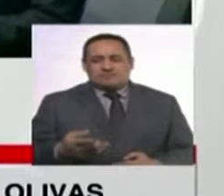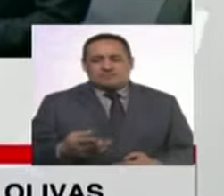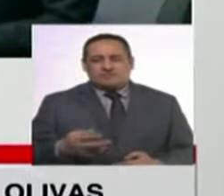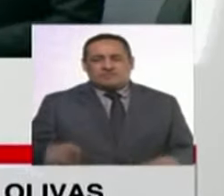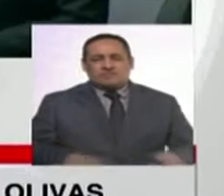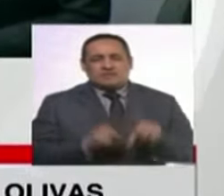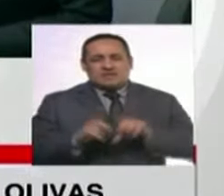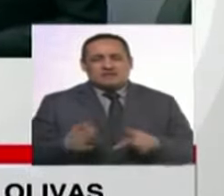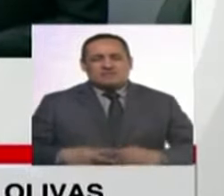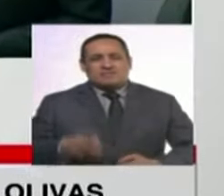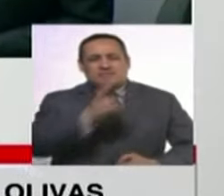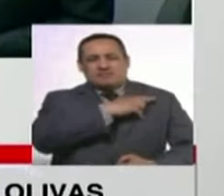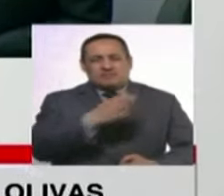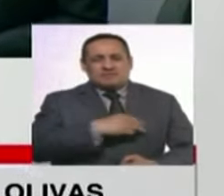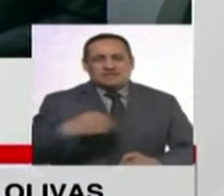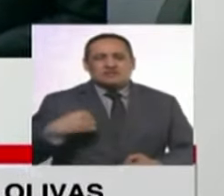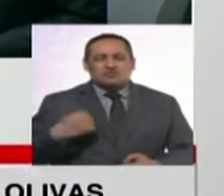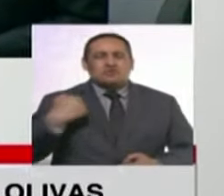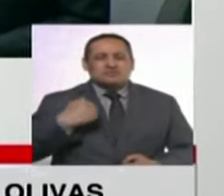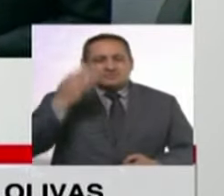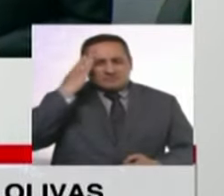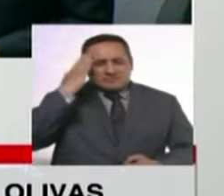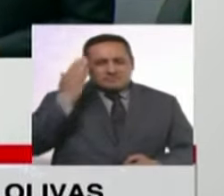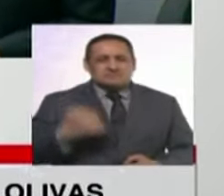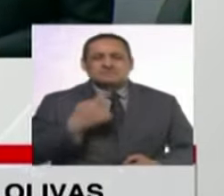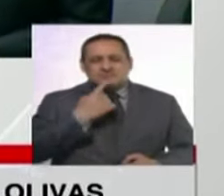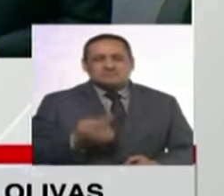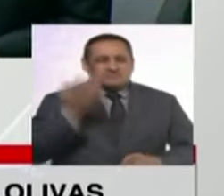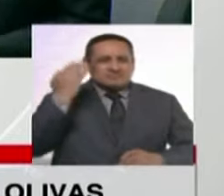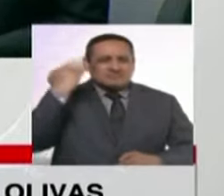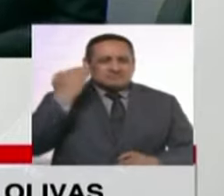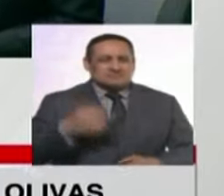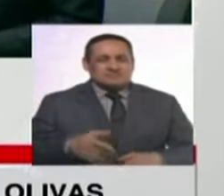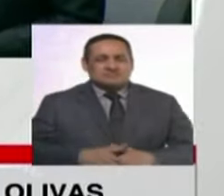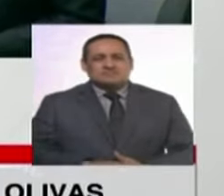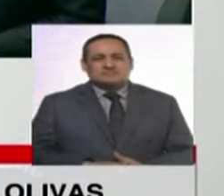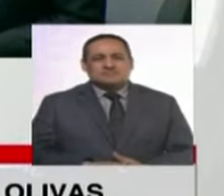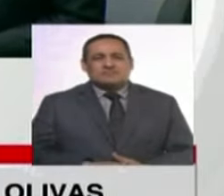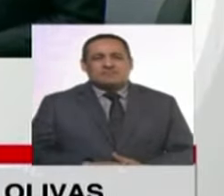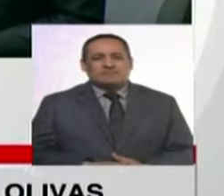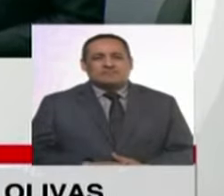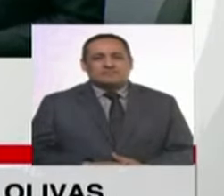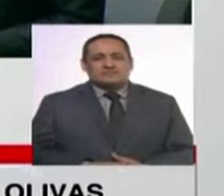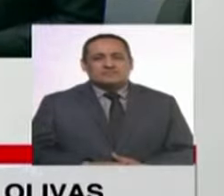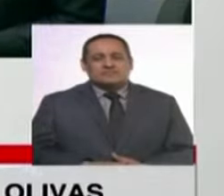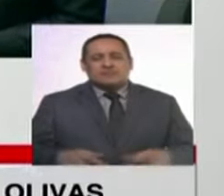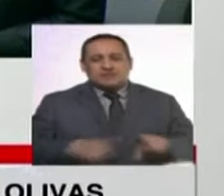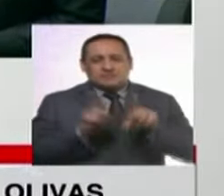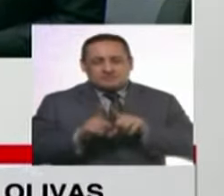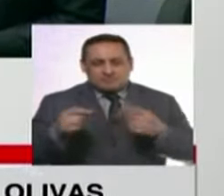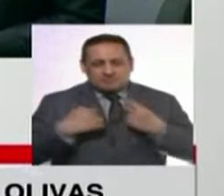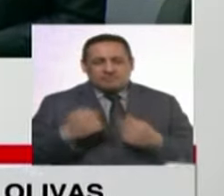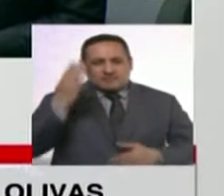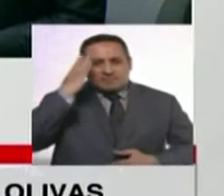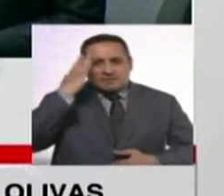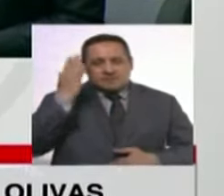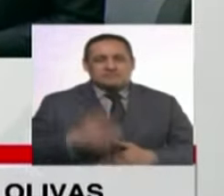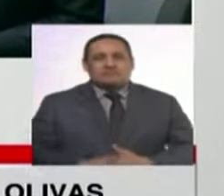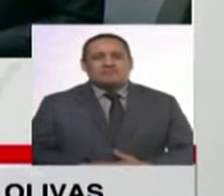eso de los ascensos nosotros lo sabemos yo lo mencioné de hace mucho tiempo y se llegó a saber